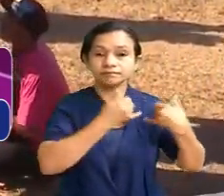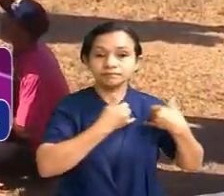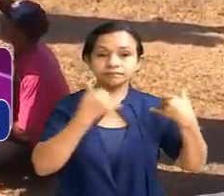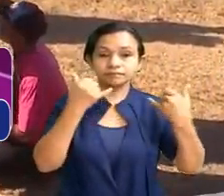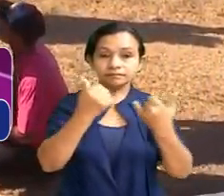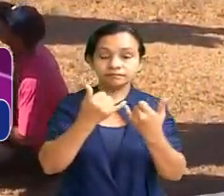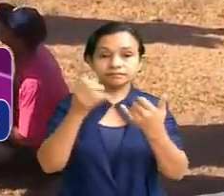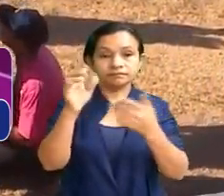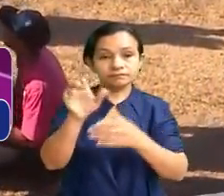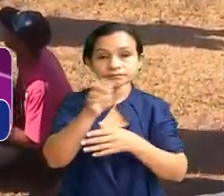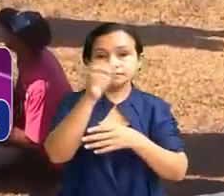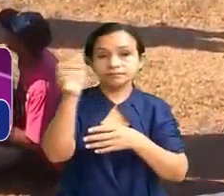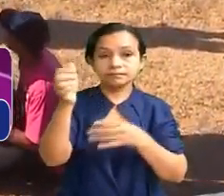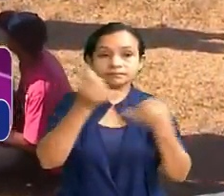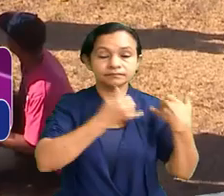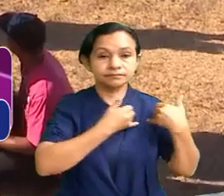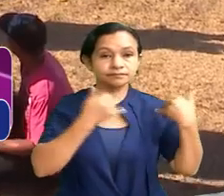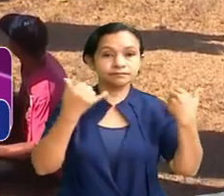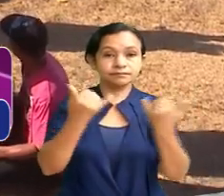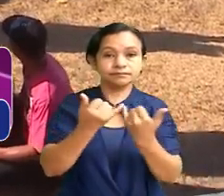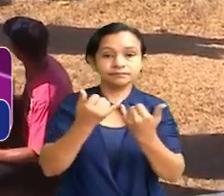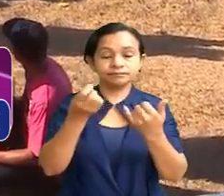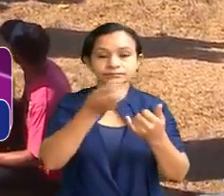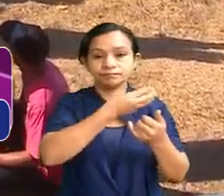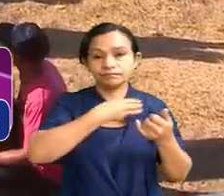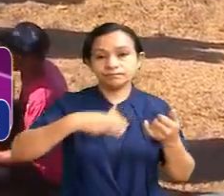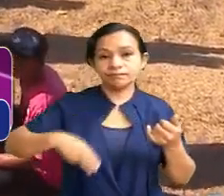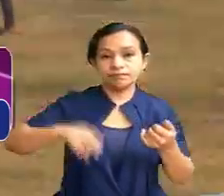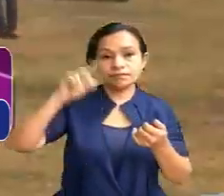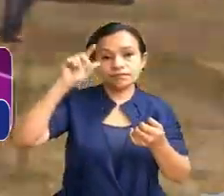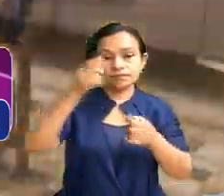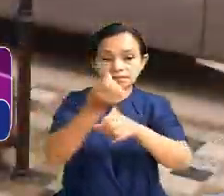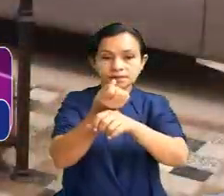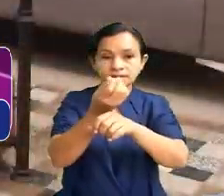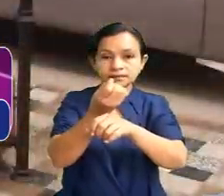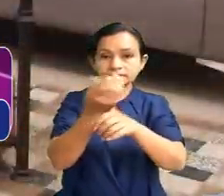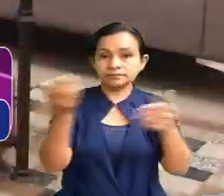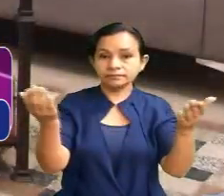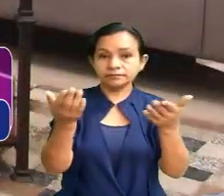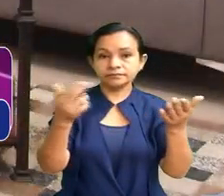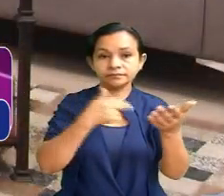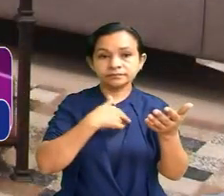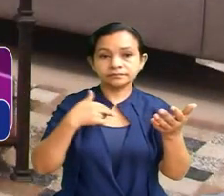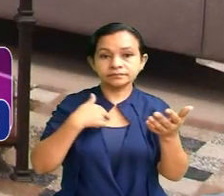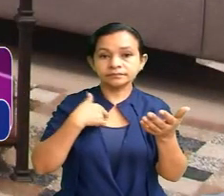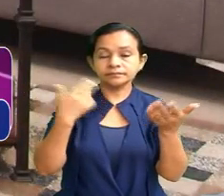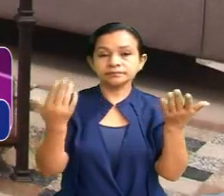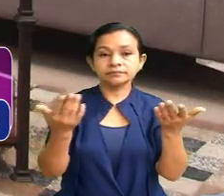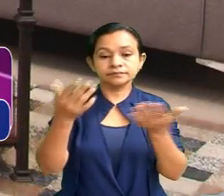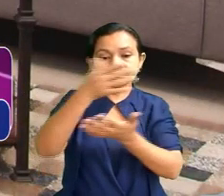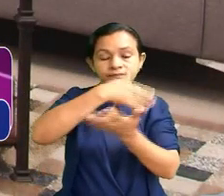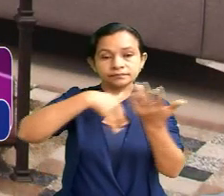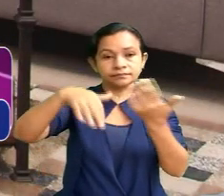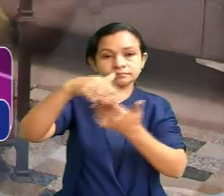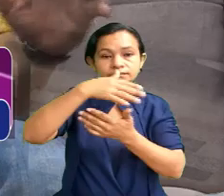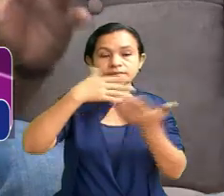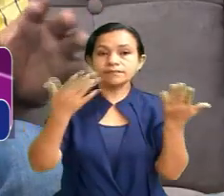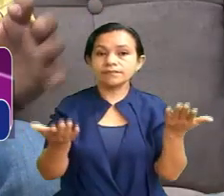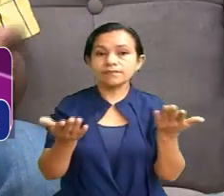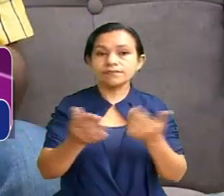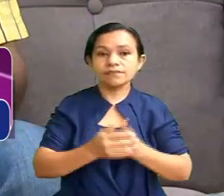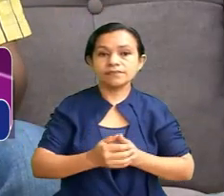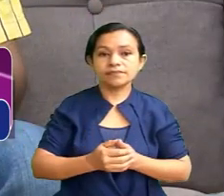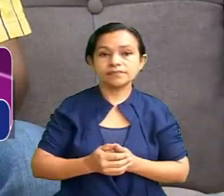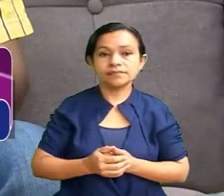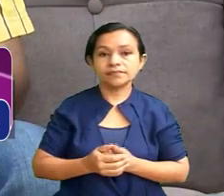convergen en otras instituciones ministerios además de los gobiernos locales cómo se da esa red con esa relación y esa vinculación a partir de esa